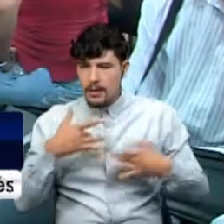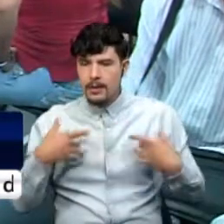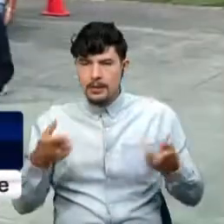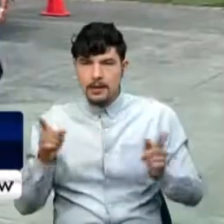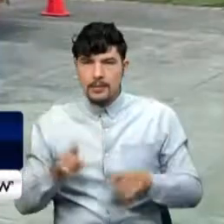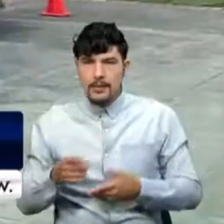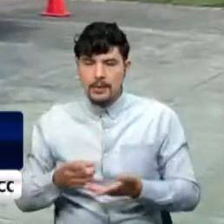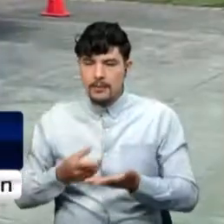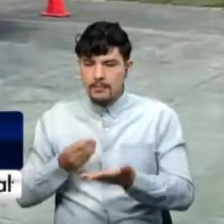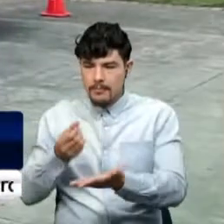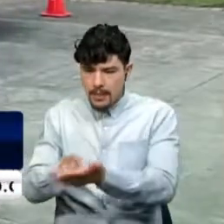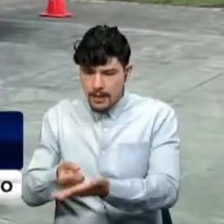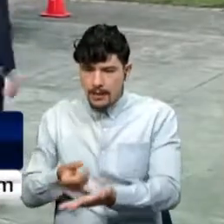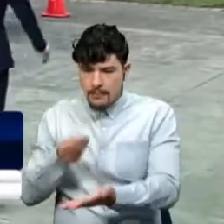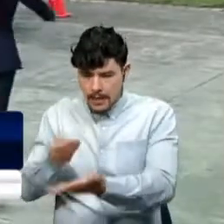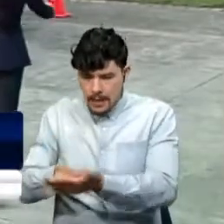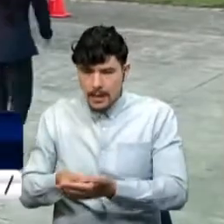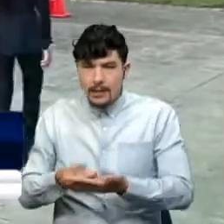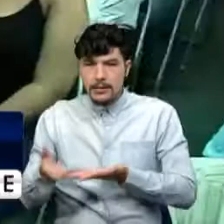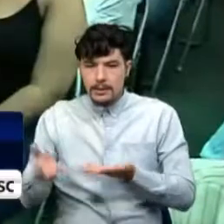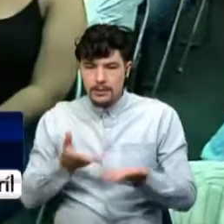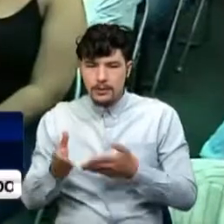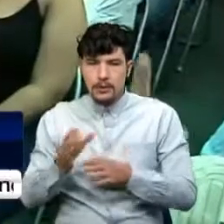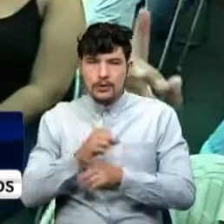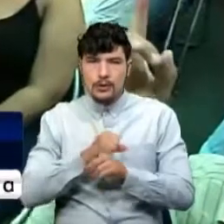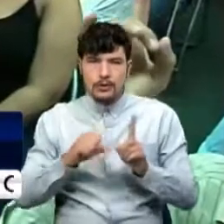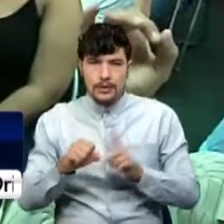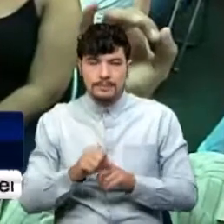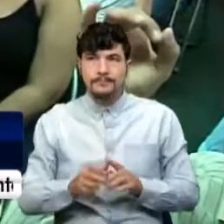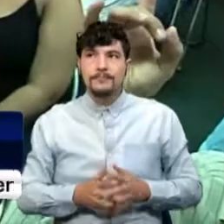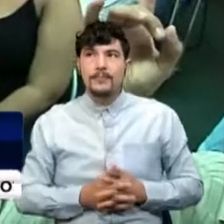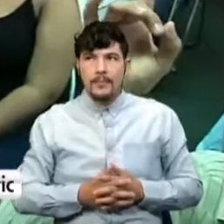prestaciones sociales. La brigada se trasladará al